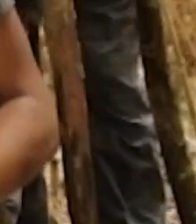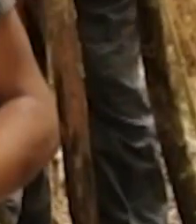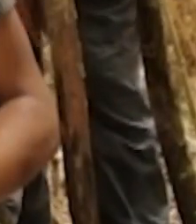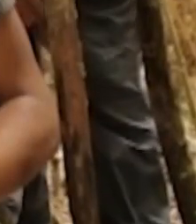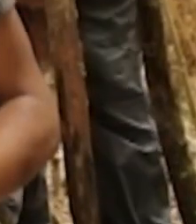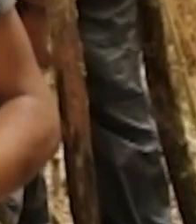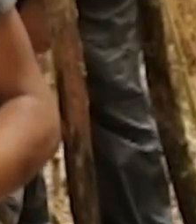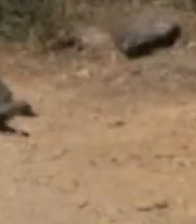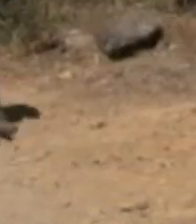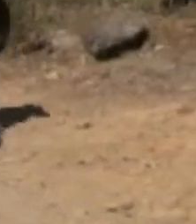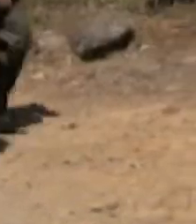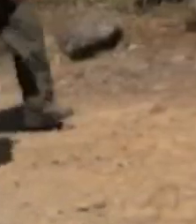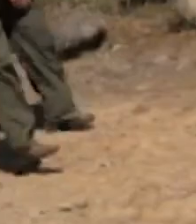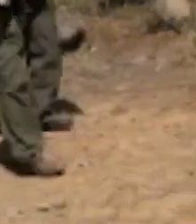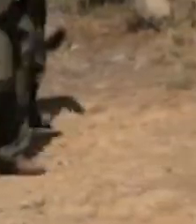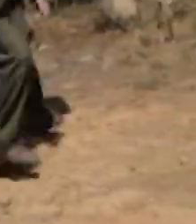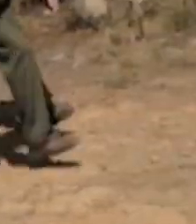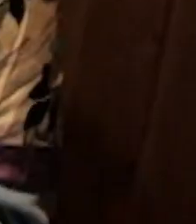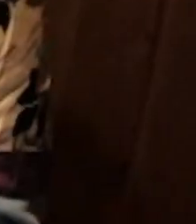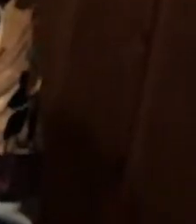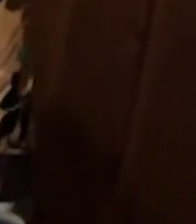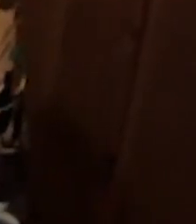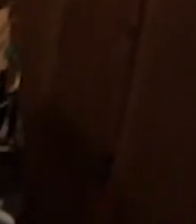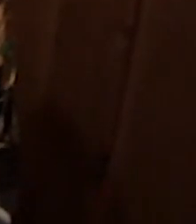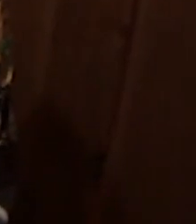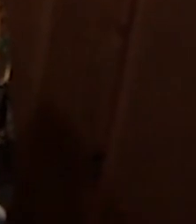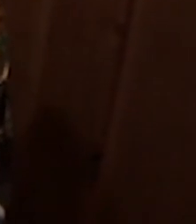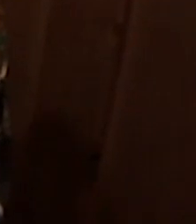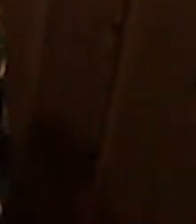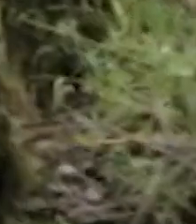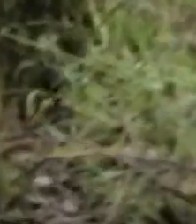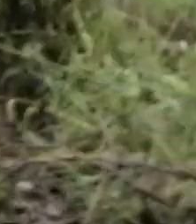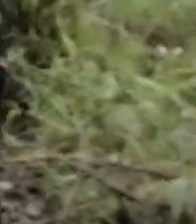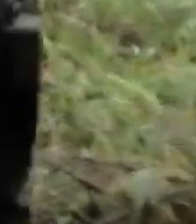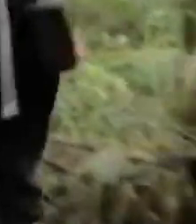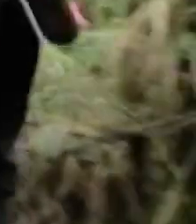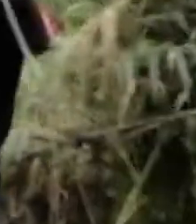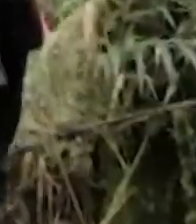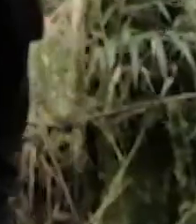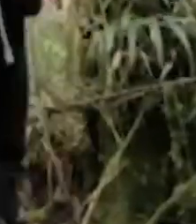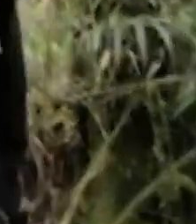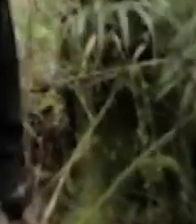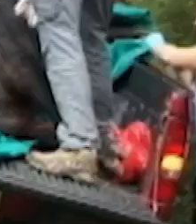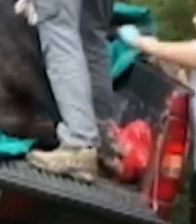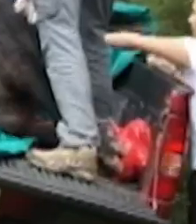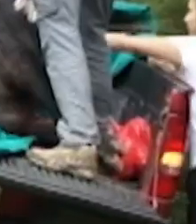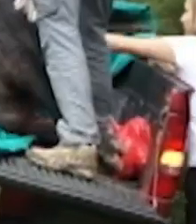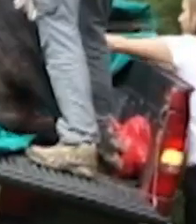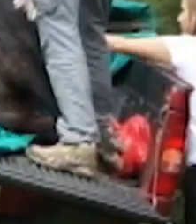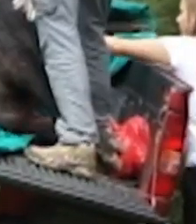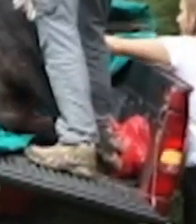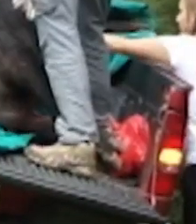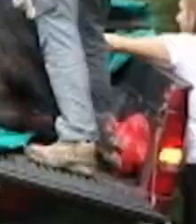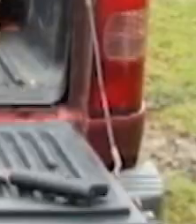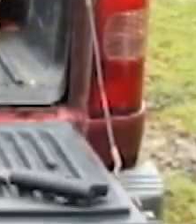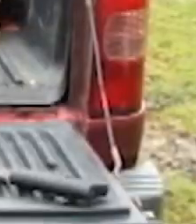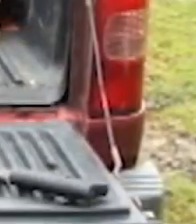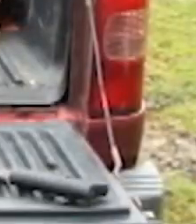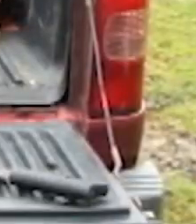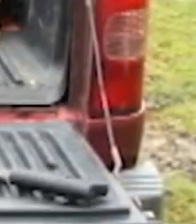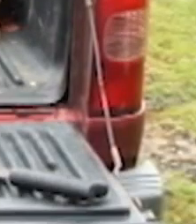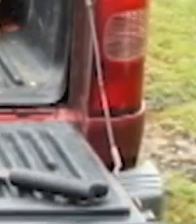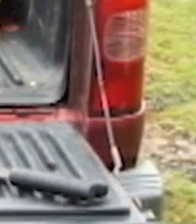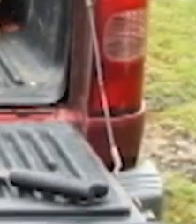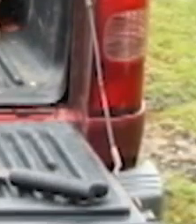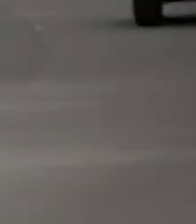centroamericana es una especie en peligro de extinción. Solo en el 2015 se reporta la muerte de 9 dantas por atropello